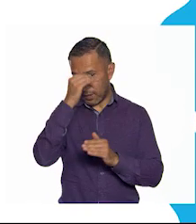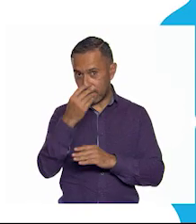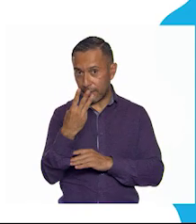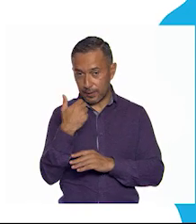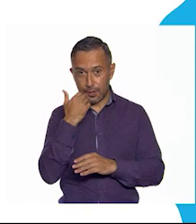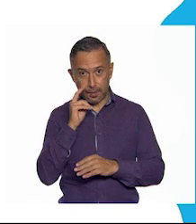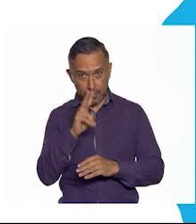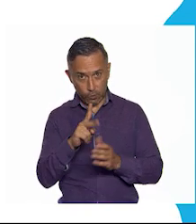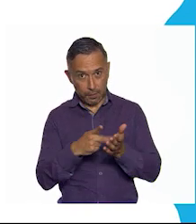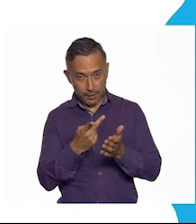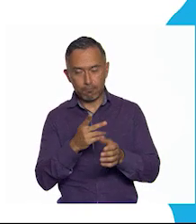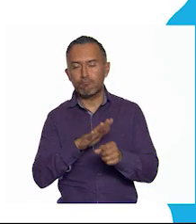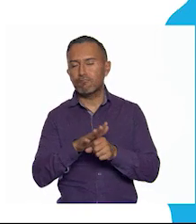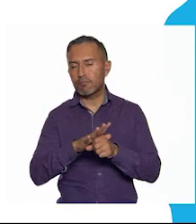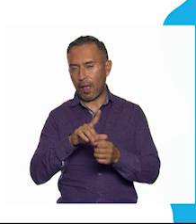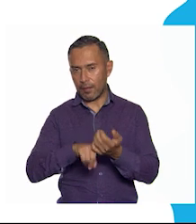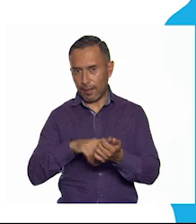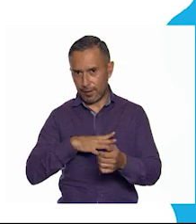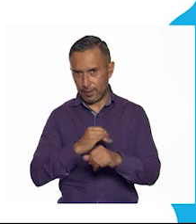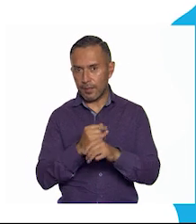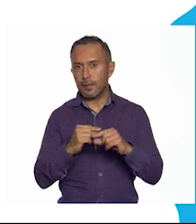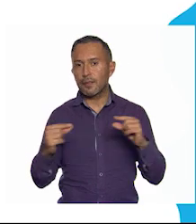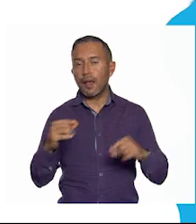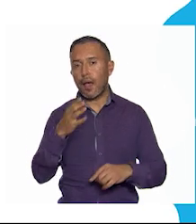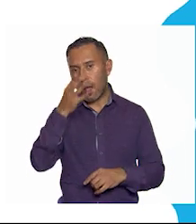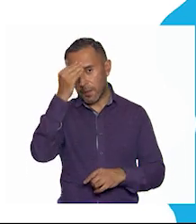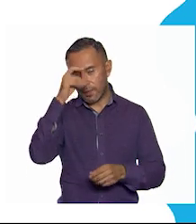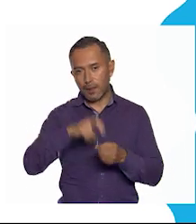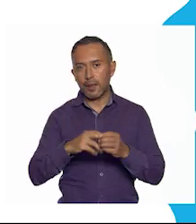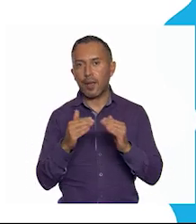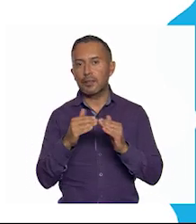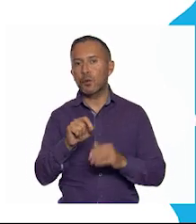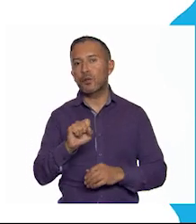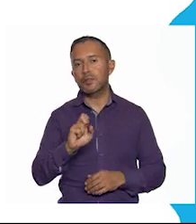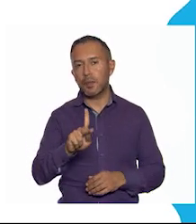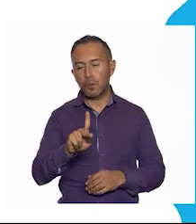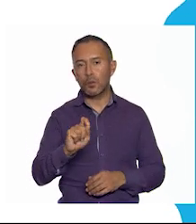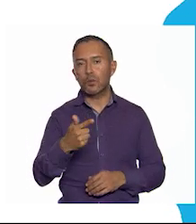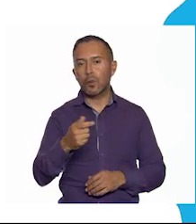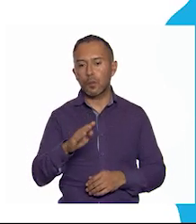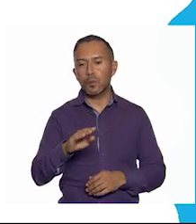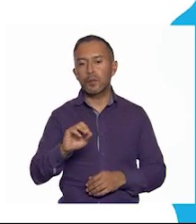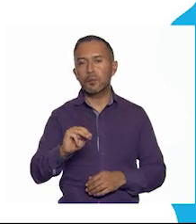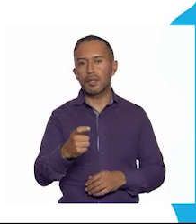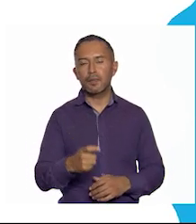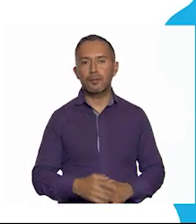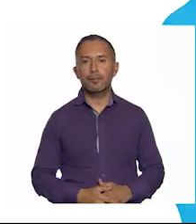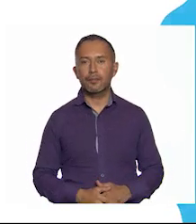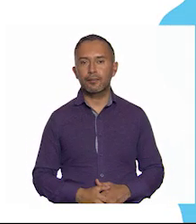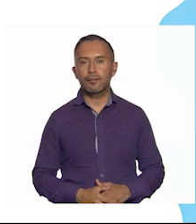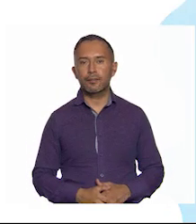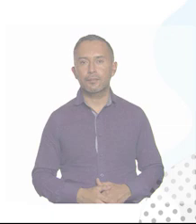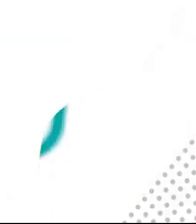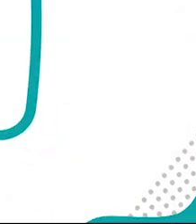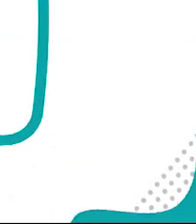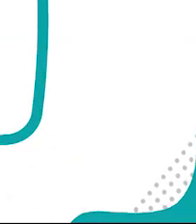los puedes encontrar en la siguiente liga: aprendeencasa.cep.gov.mx.